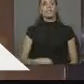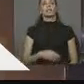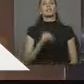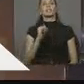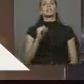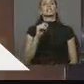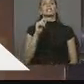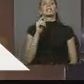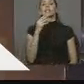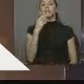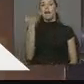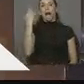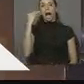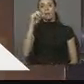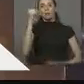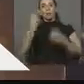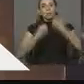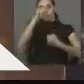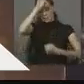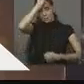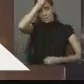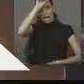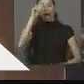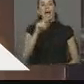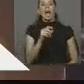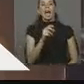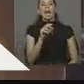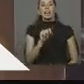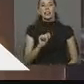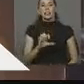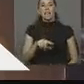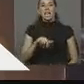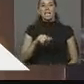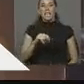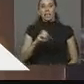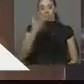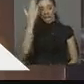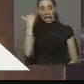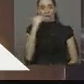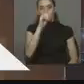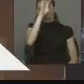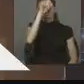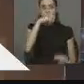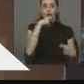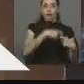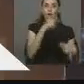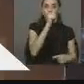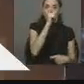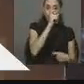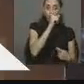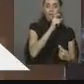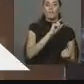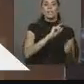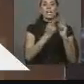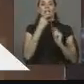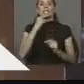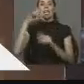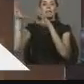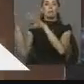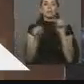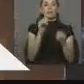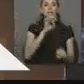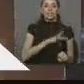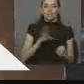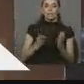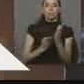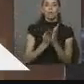en épocas de la nacionalización del cobre, cuando estaba todo por hacer porque los ejecutivos norteamericanos habían partido